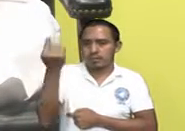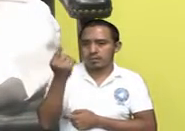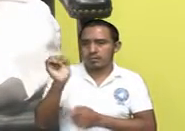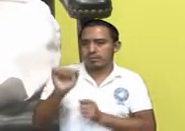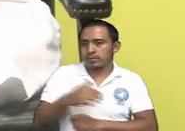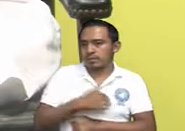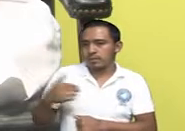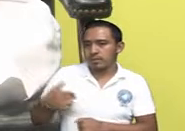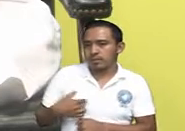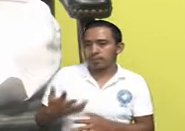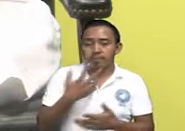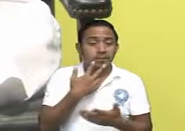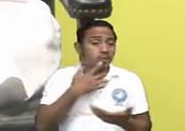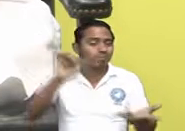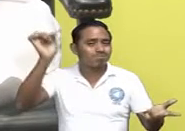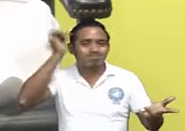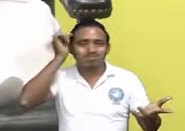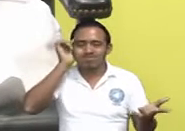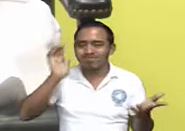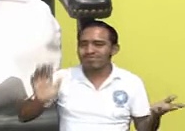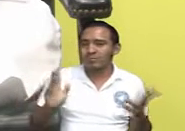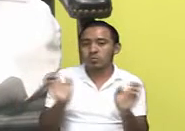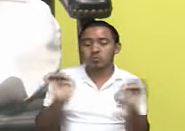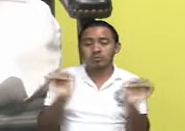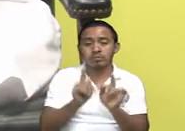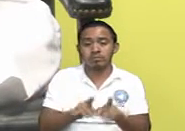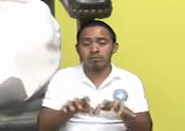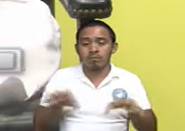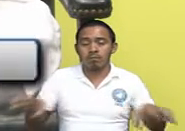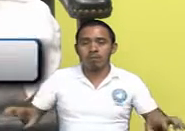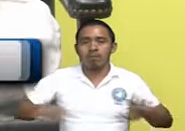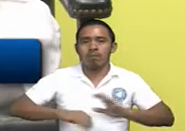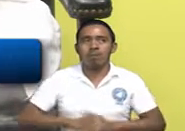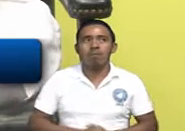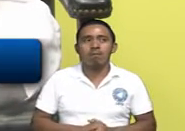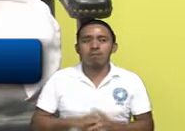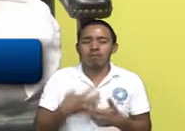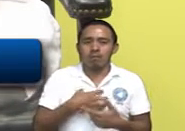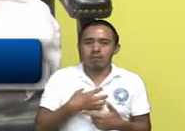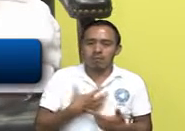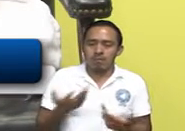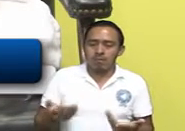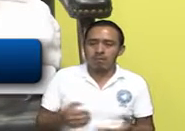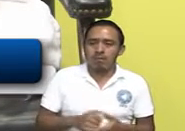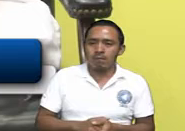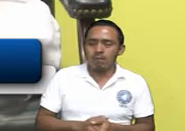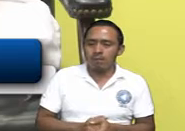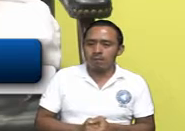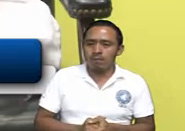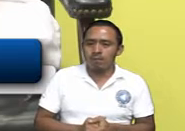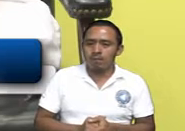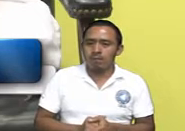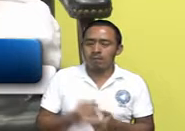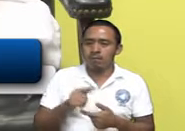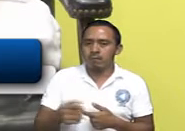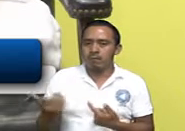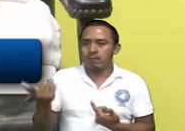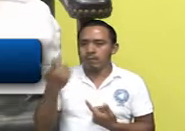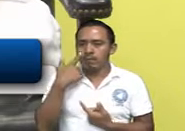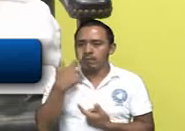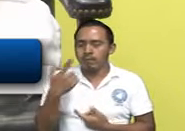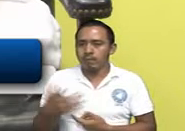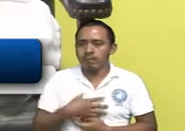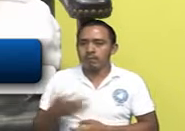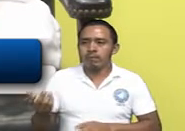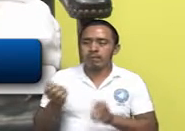hechos sin poder reflexionar y ni siquiera planificar a veces el acto como tal. Y entonces esto, pues la verdad es que ahí se nos sale de